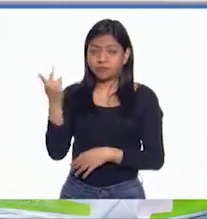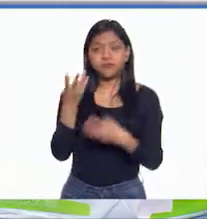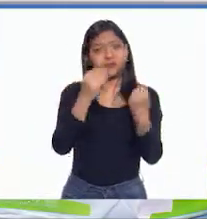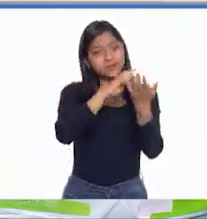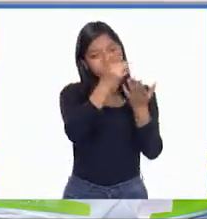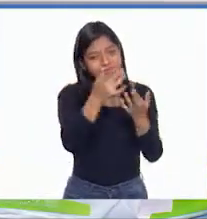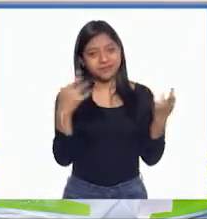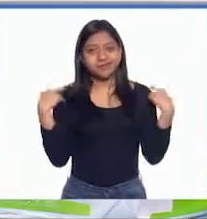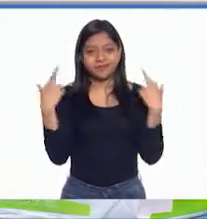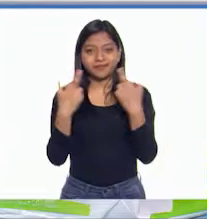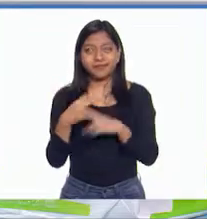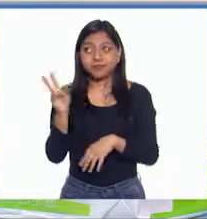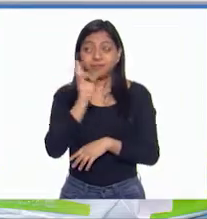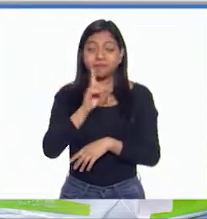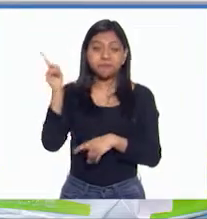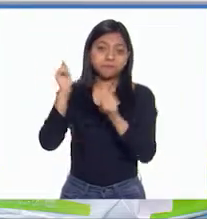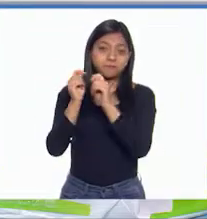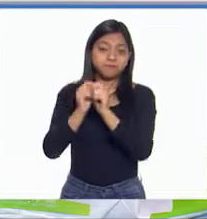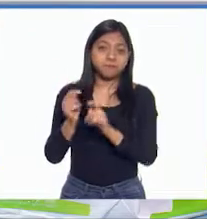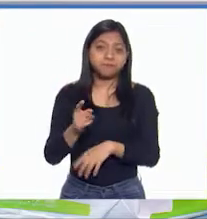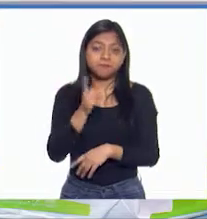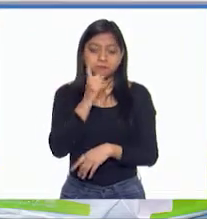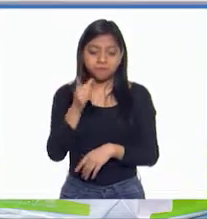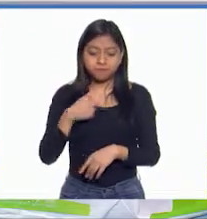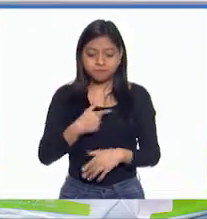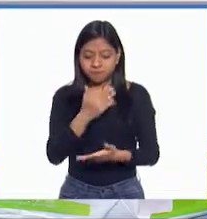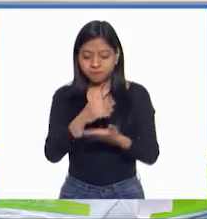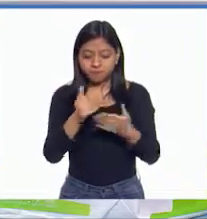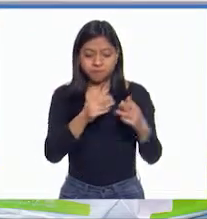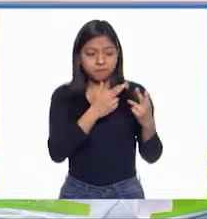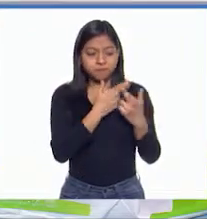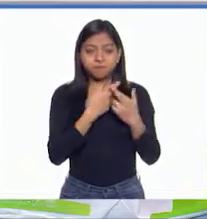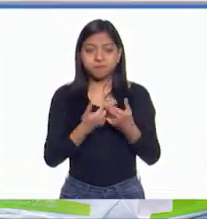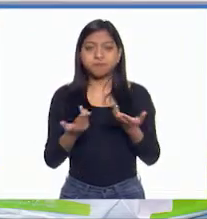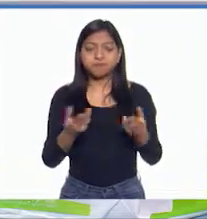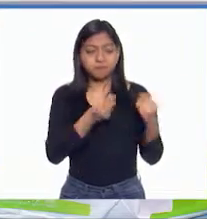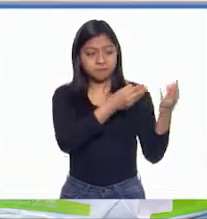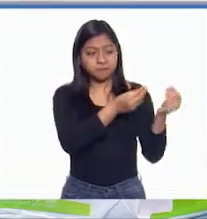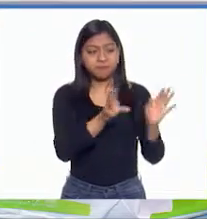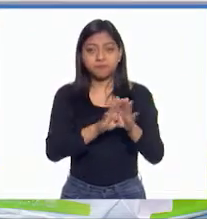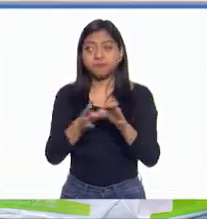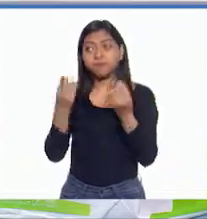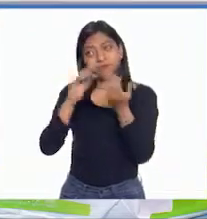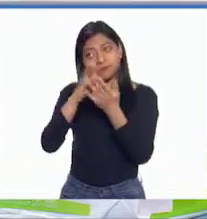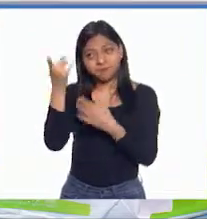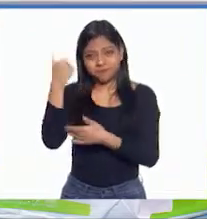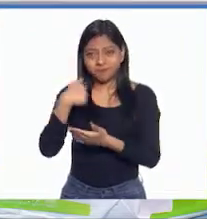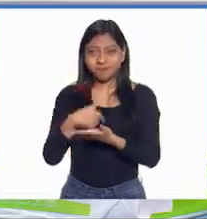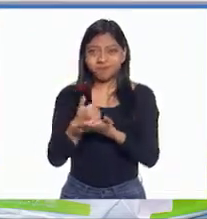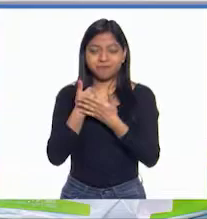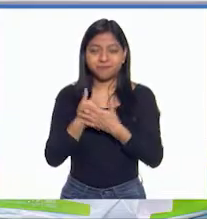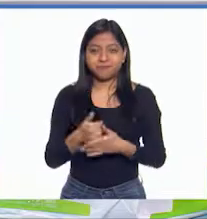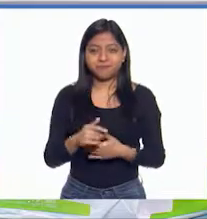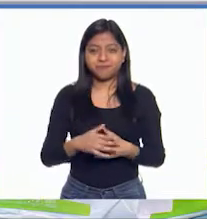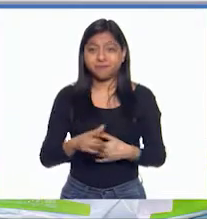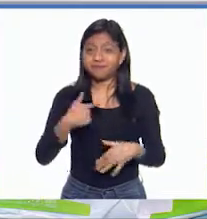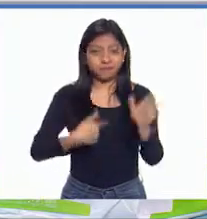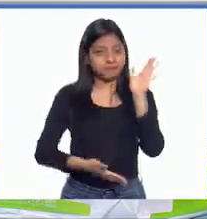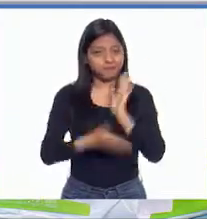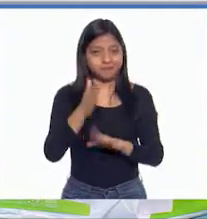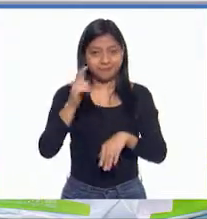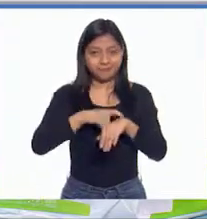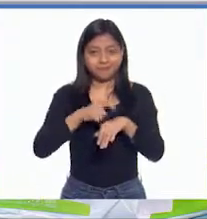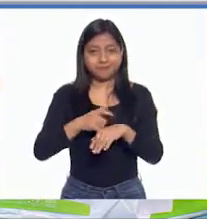gracias, maestro. A ver qué dice mi tío sobre qué debo hacer con el residuo. Bueno, muchas gracias por ayudarme a los dos, ¿eh? Ya me tengo que